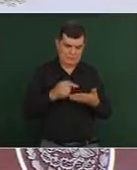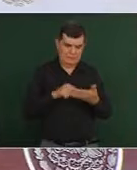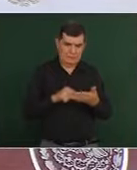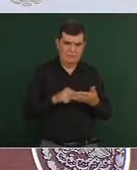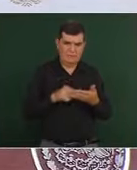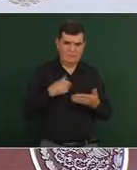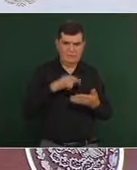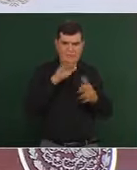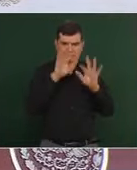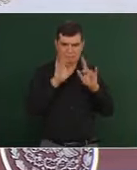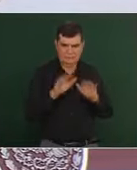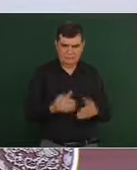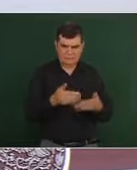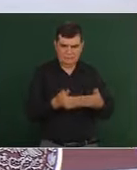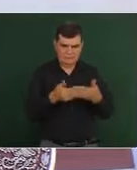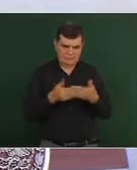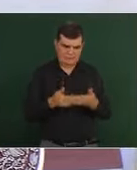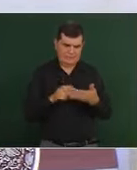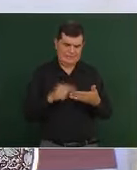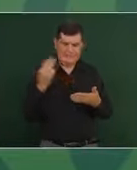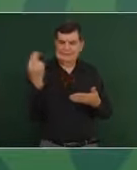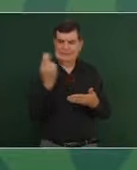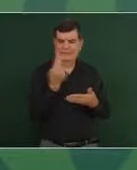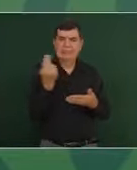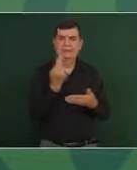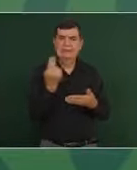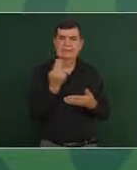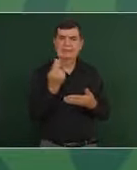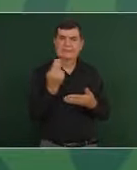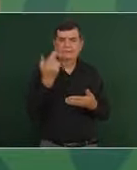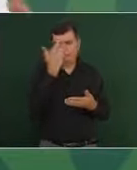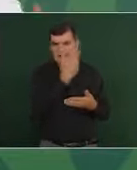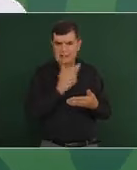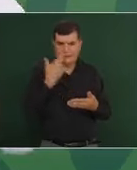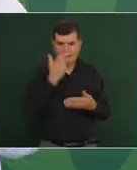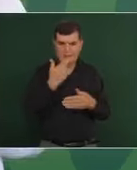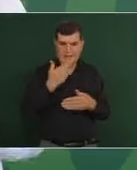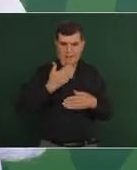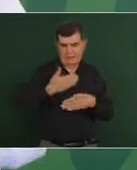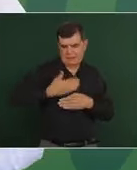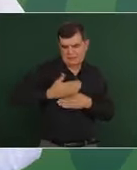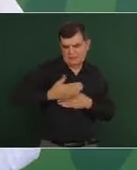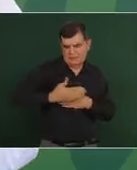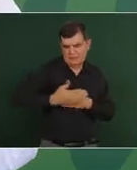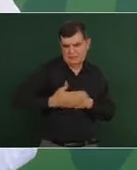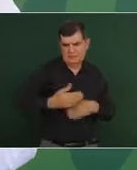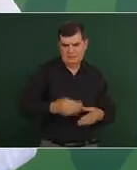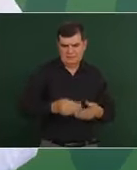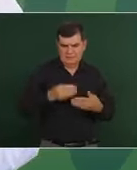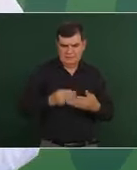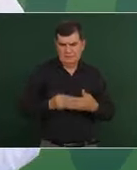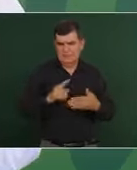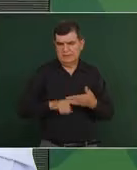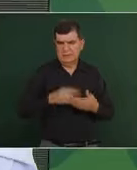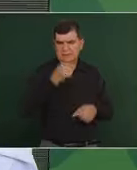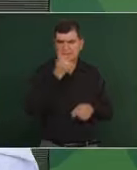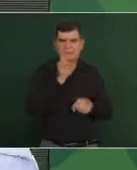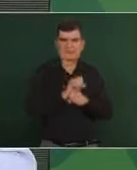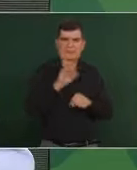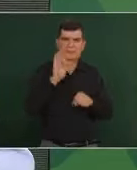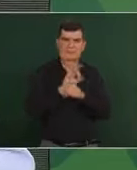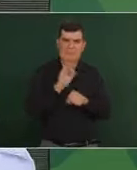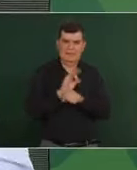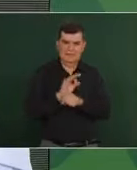un escrito. Necesitamos revisar los archivos de la Secretaría de la